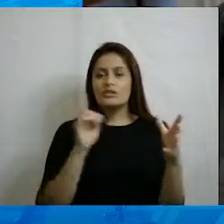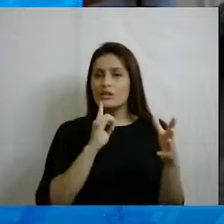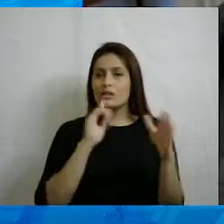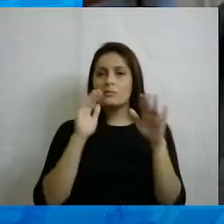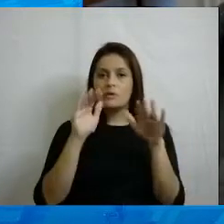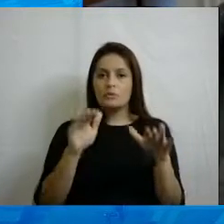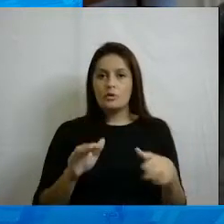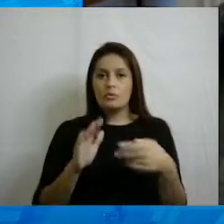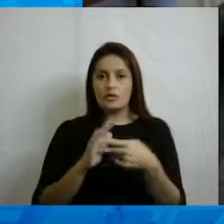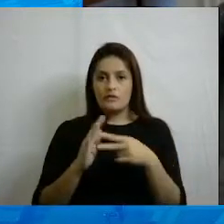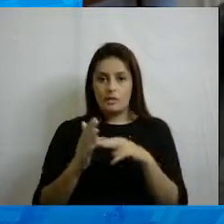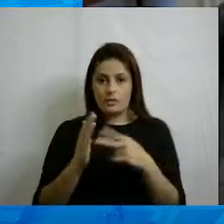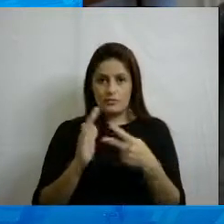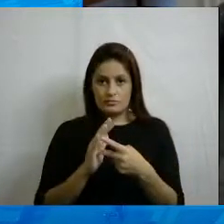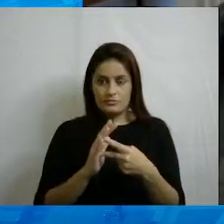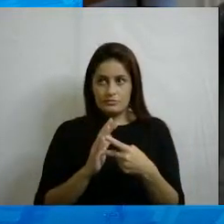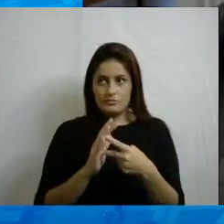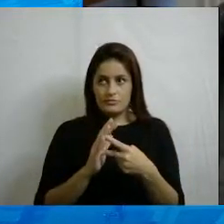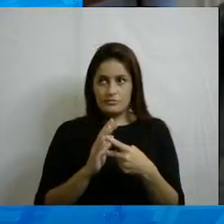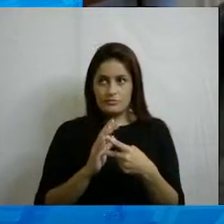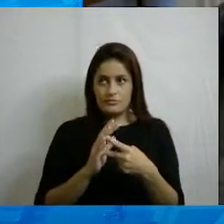mismo. ¿Ya?